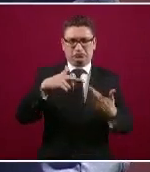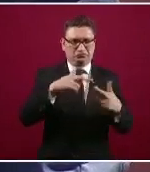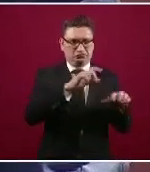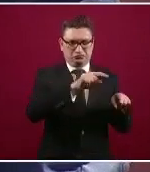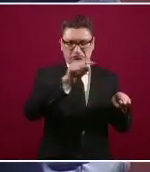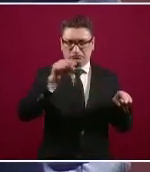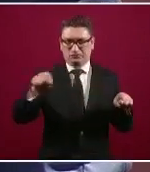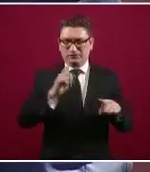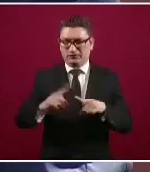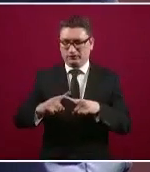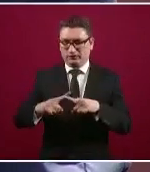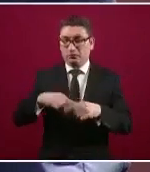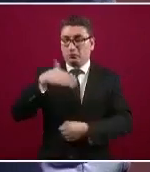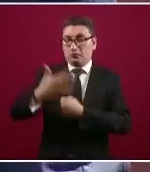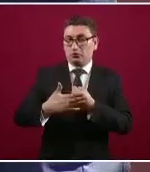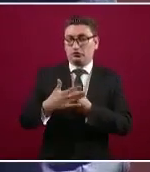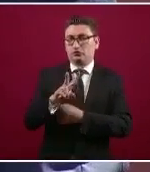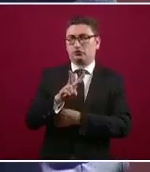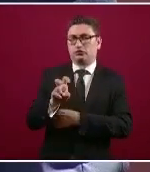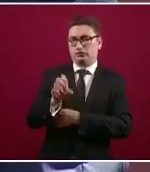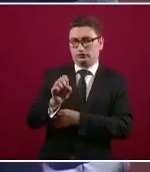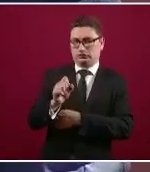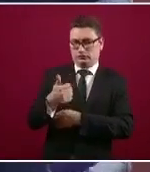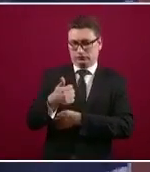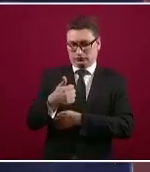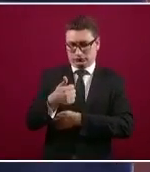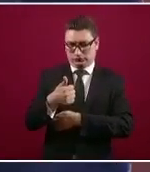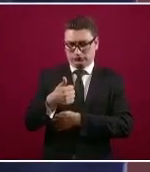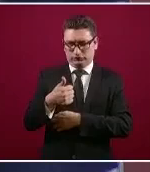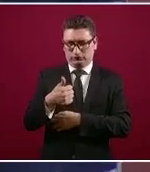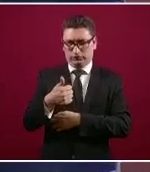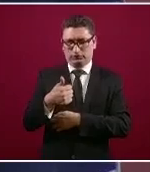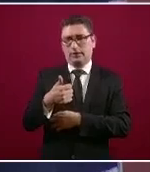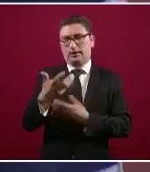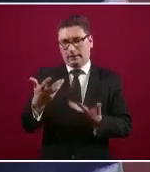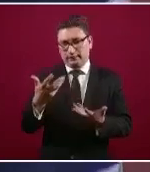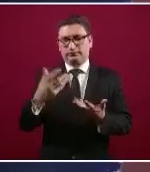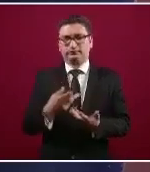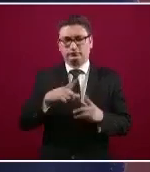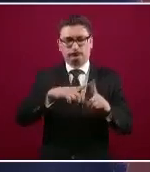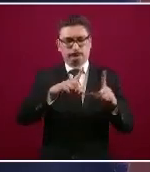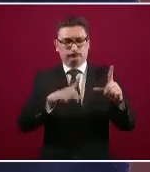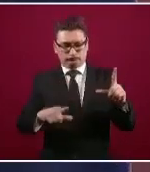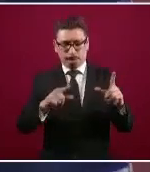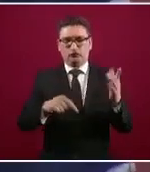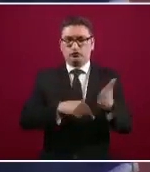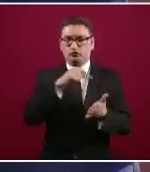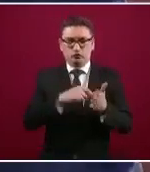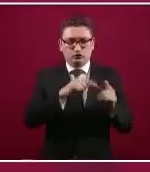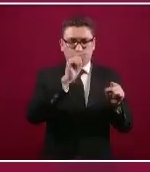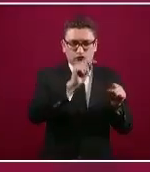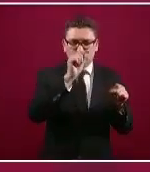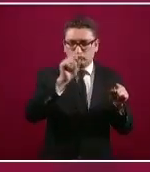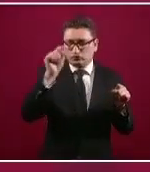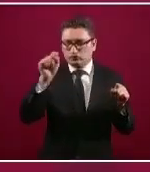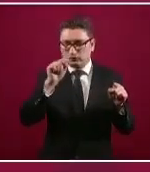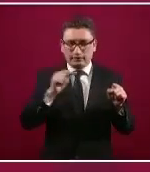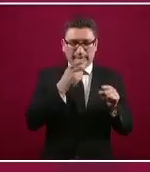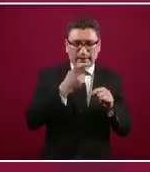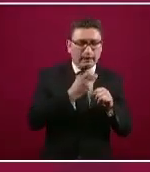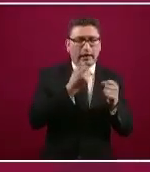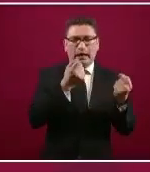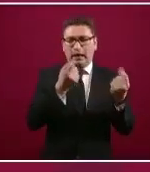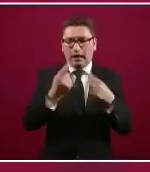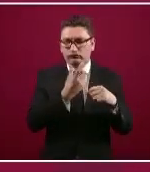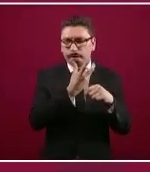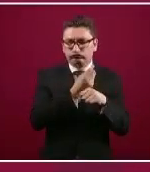y van a ser 266. Entonces, se están adaptando instalaciones donde